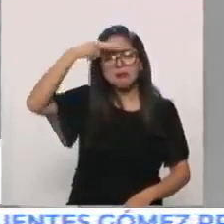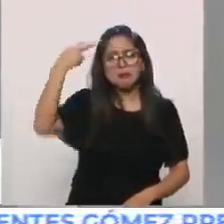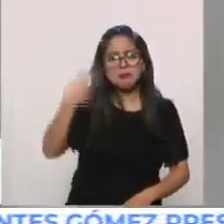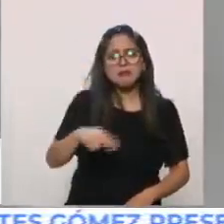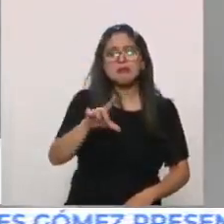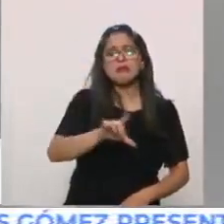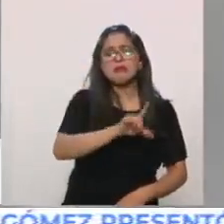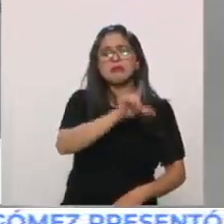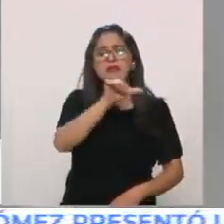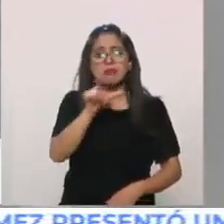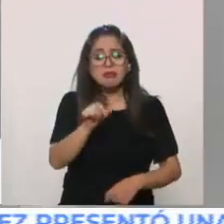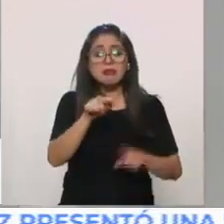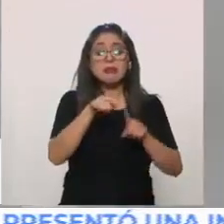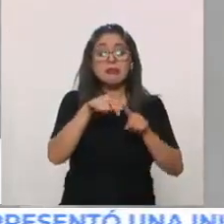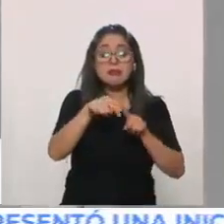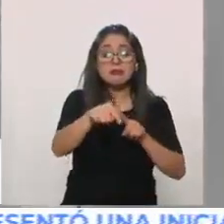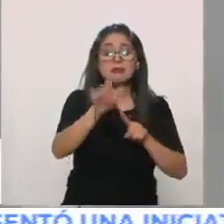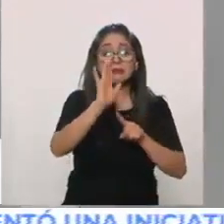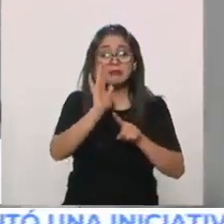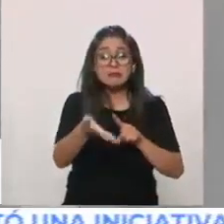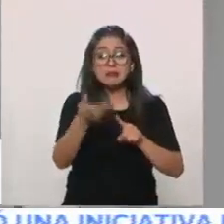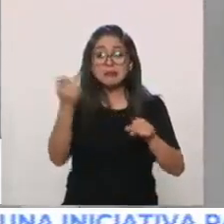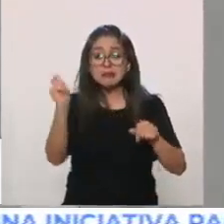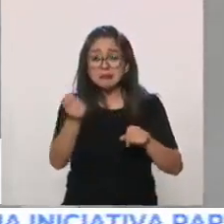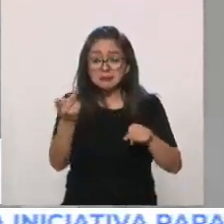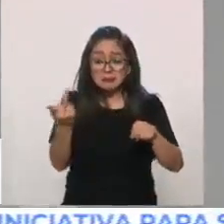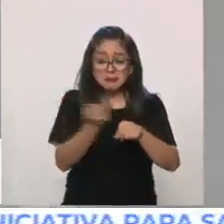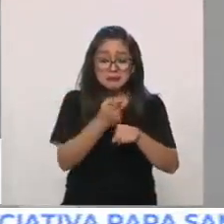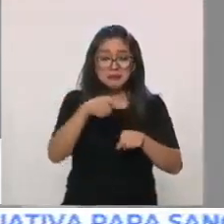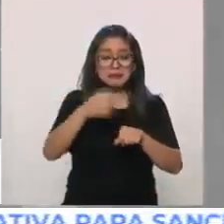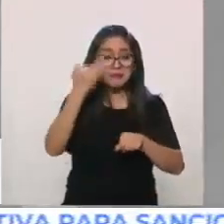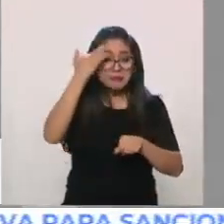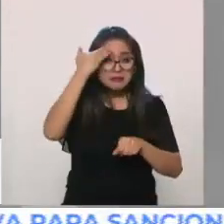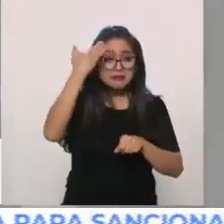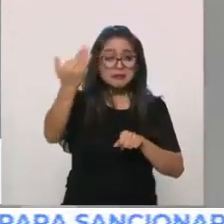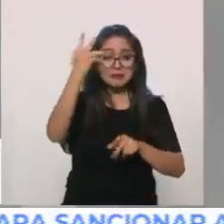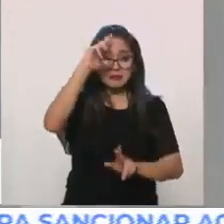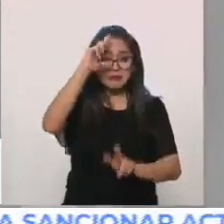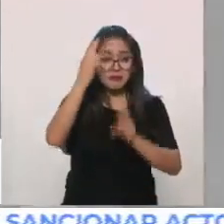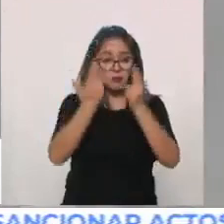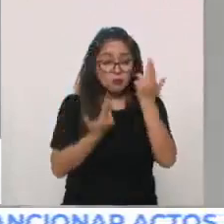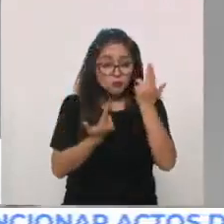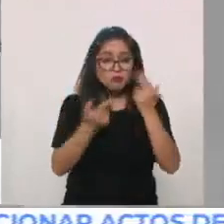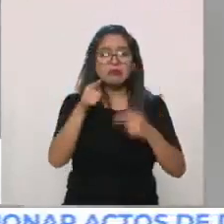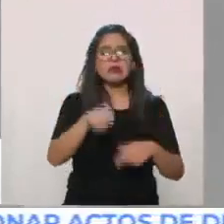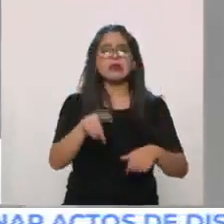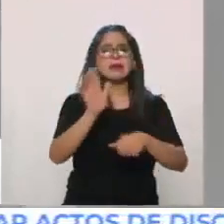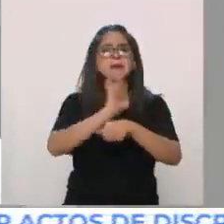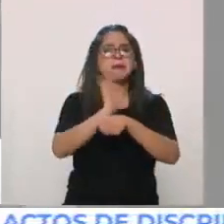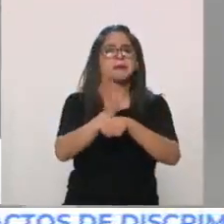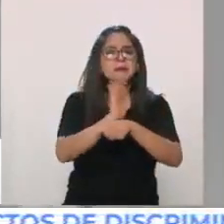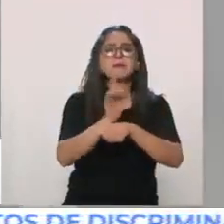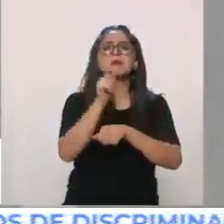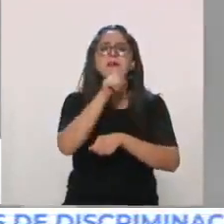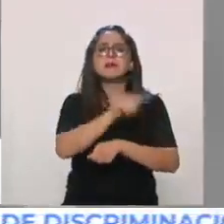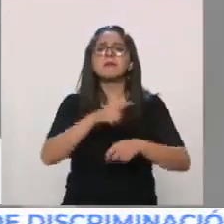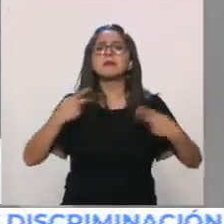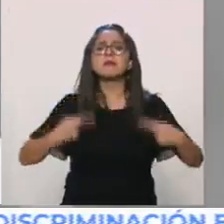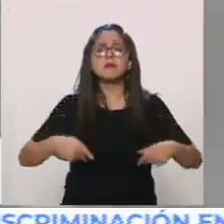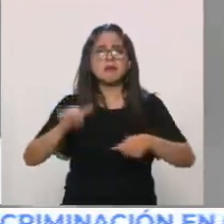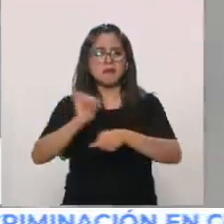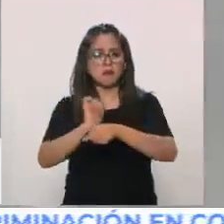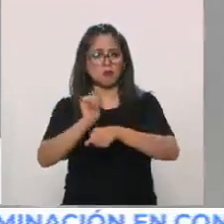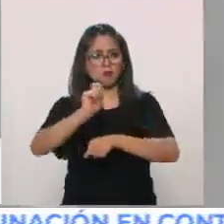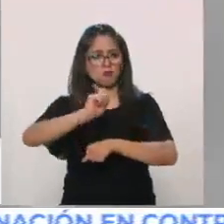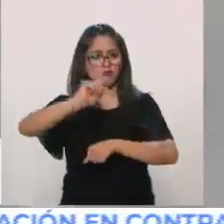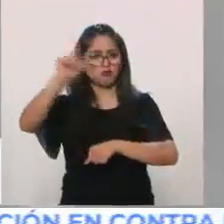posrevolucionaria, o estaba justamente en medio de la revolución, y es la primera película hecha con actores profesionales, son actores